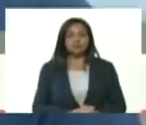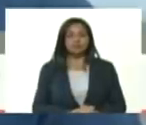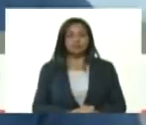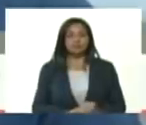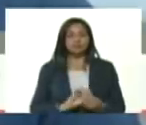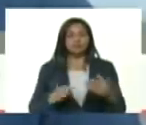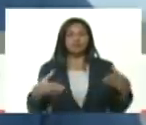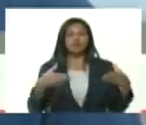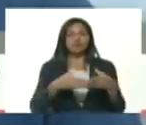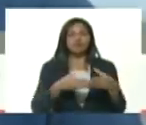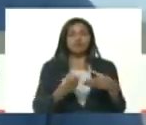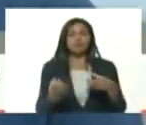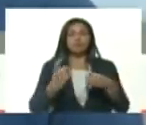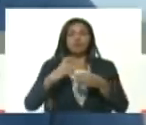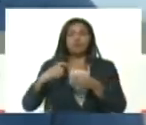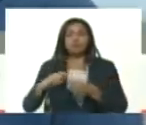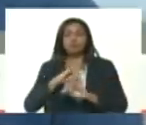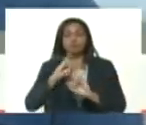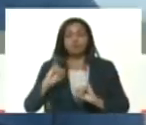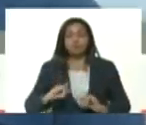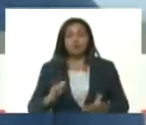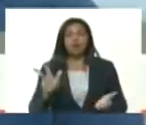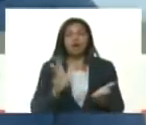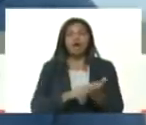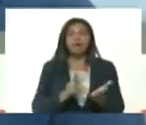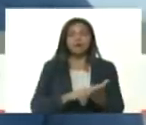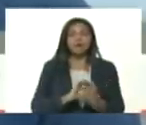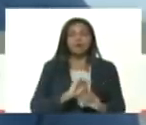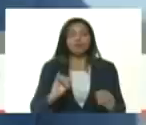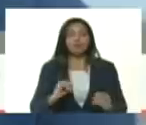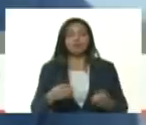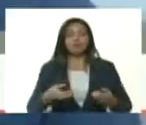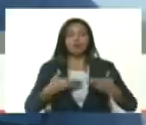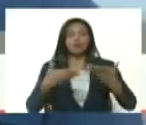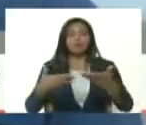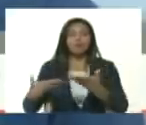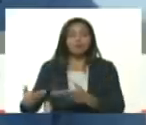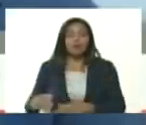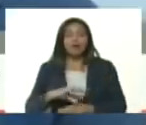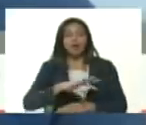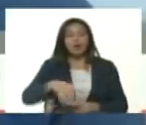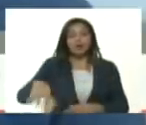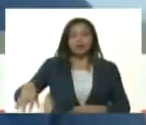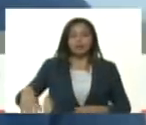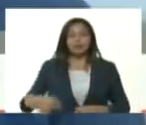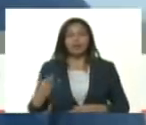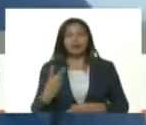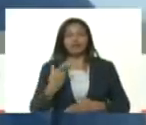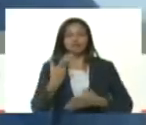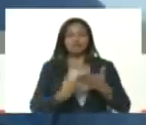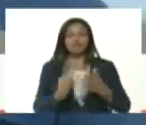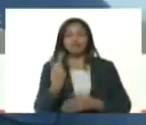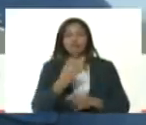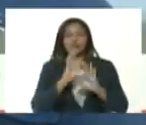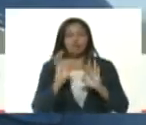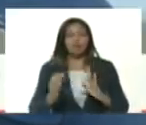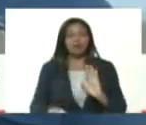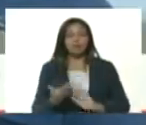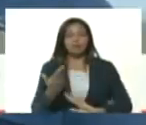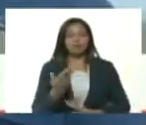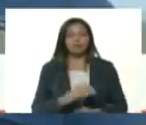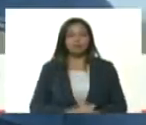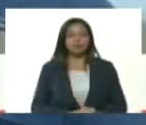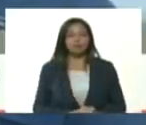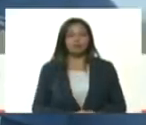el equipamiento que usted aprobó y que se le está enviando ahorita a sus estados tiene dos aristas muy importantes. Porque